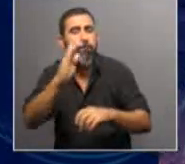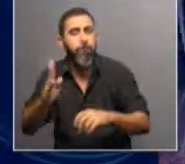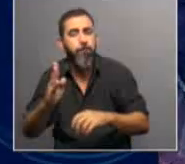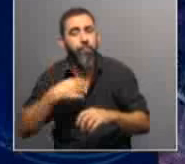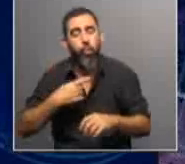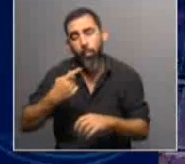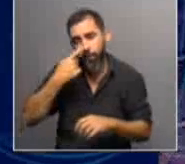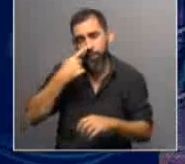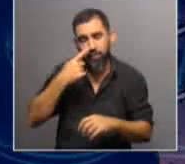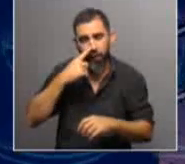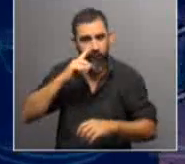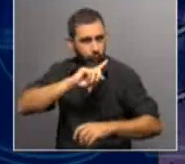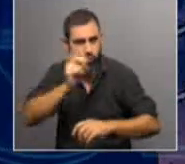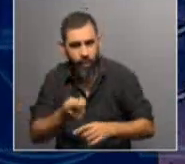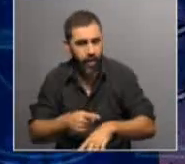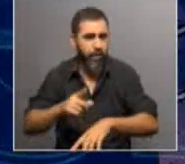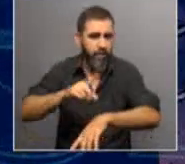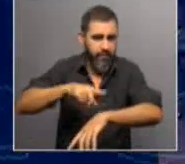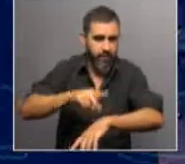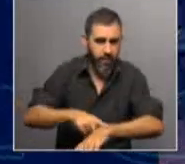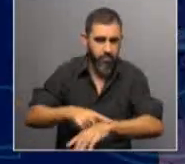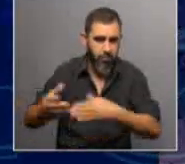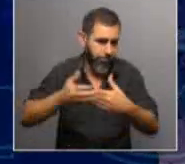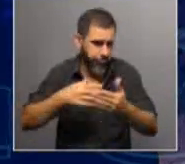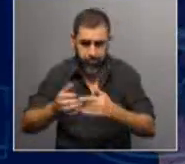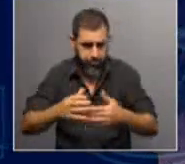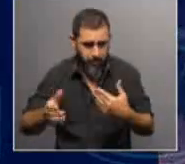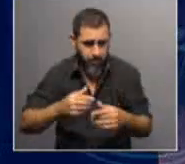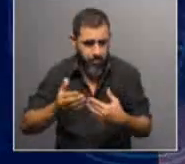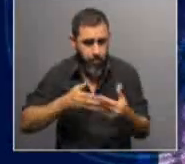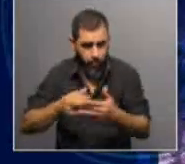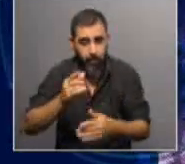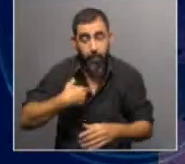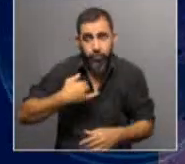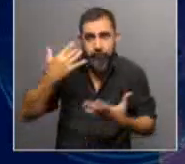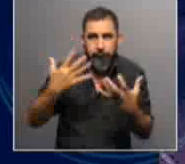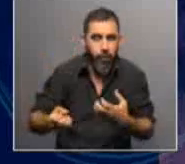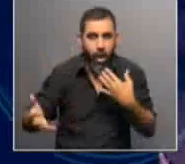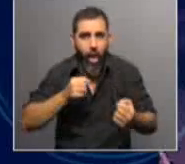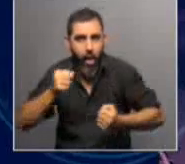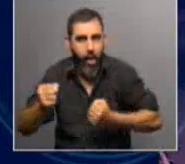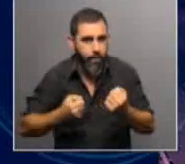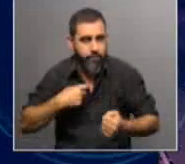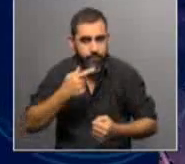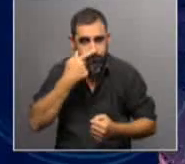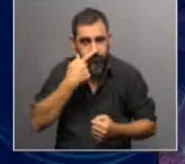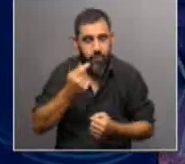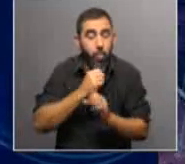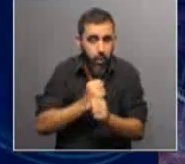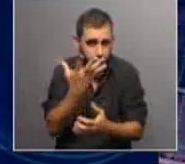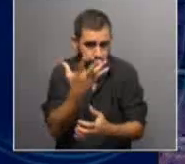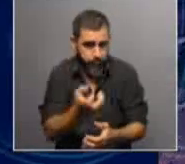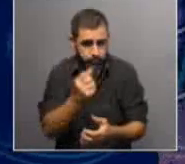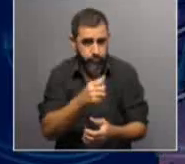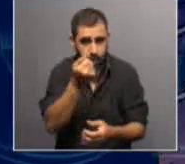le interesan las velocidades y los tiempos, al que no, y no importa, pero al que sí le interesa porque es más corredor, se baja una